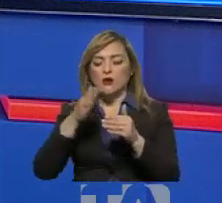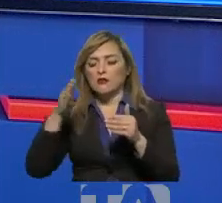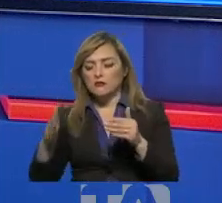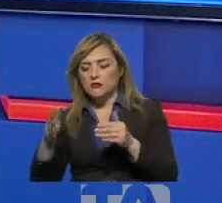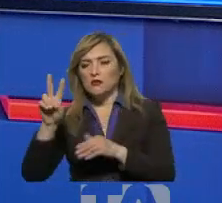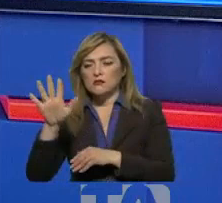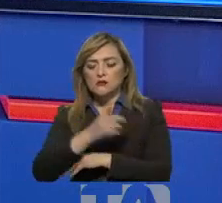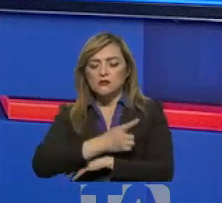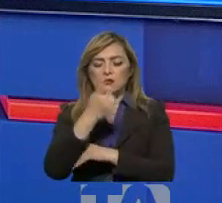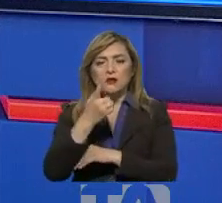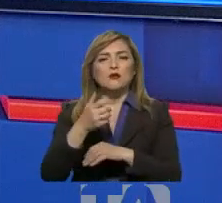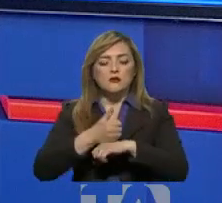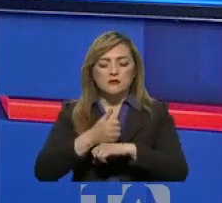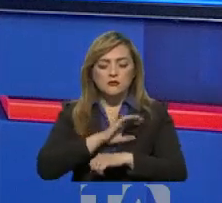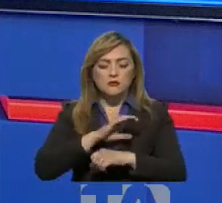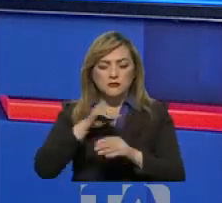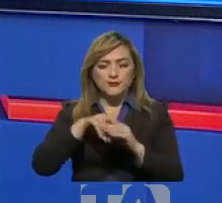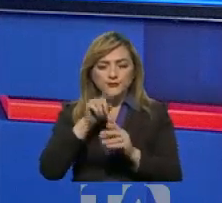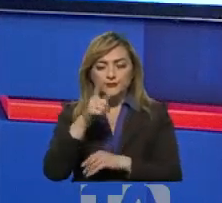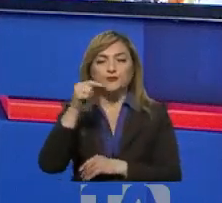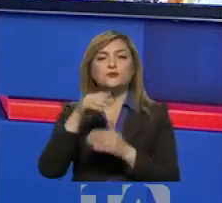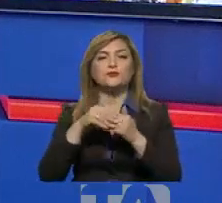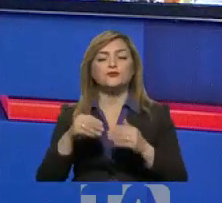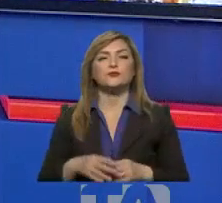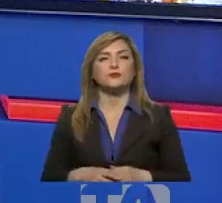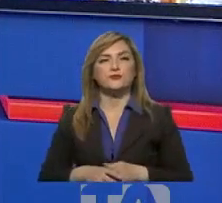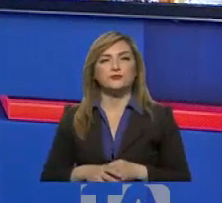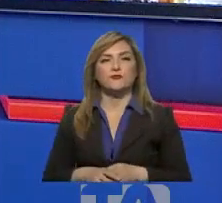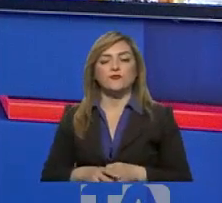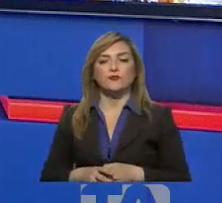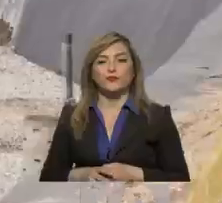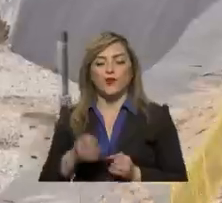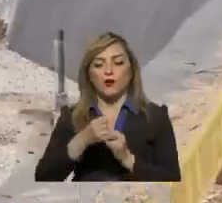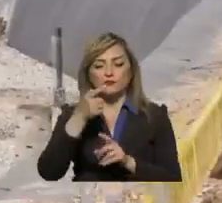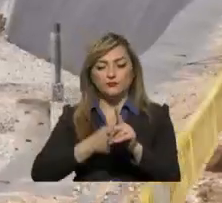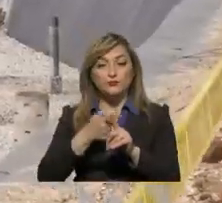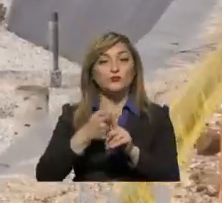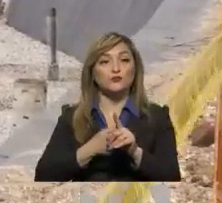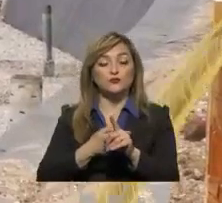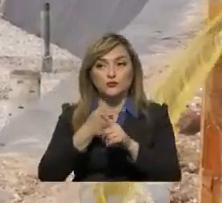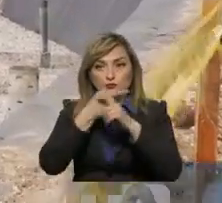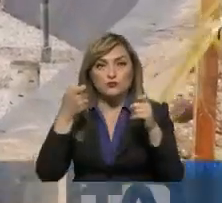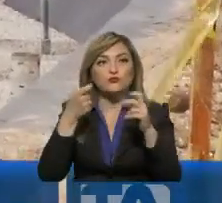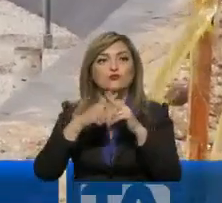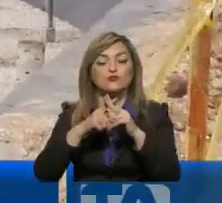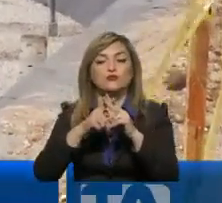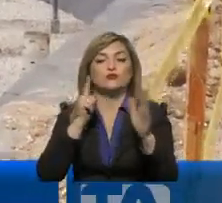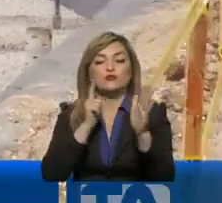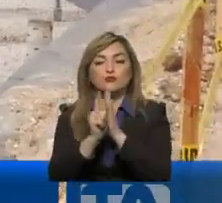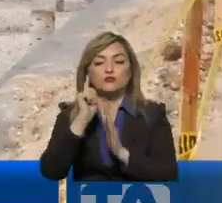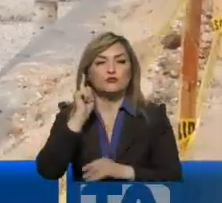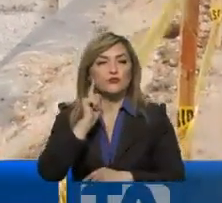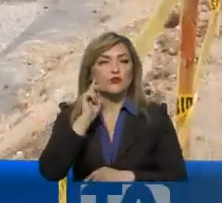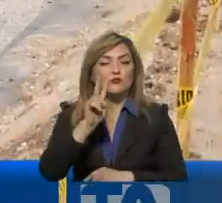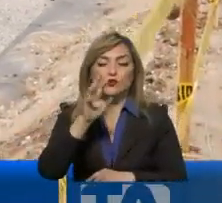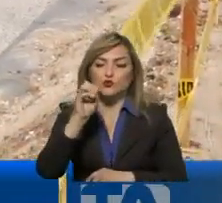autoridades municipales hablan de un ahorro de $1,000,000. A finales de marzo iniciará el depósito de las 2.200